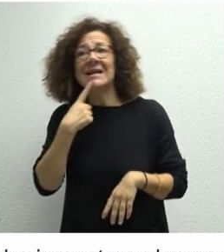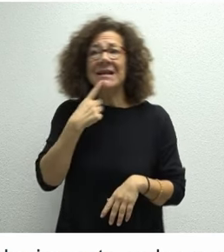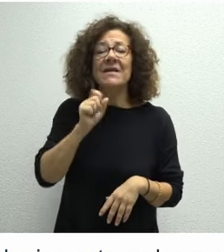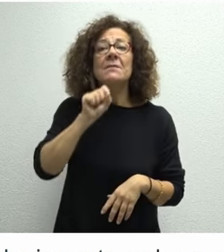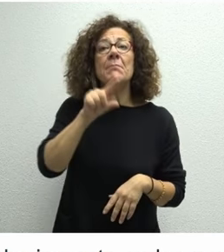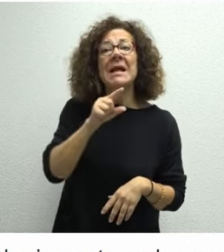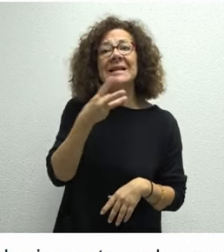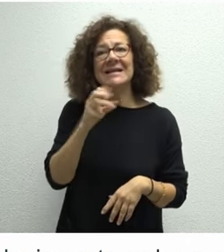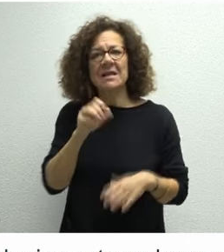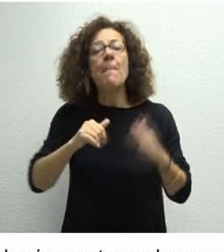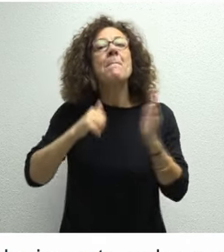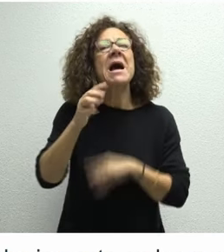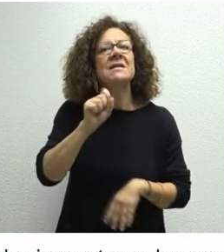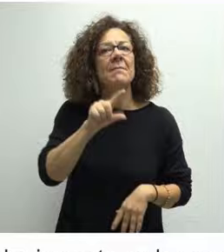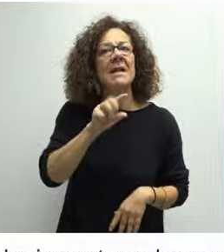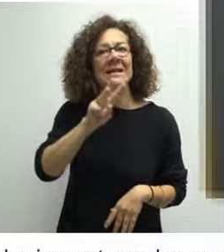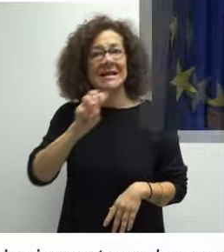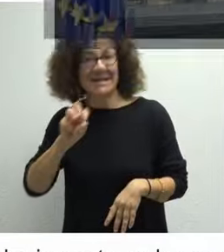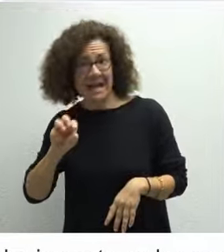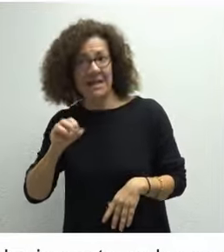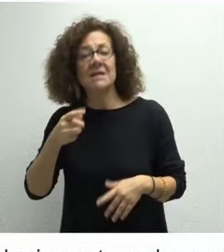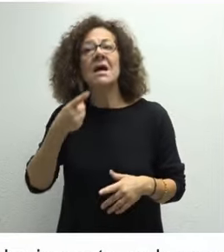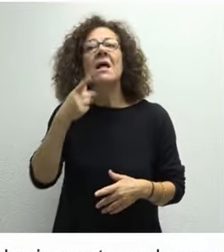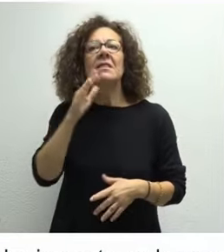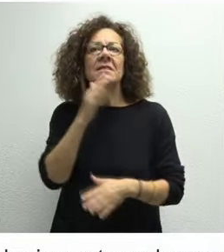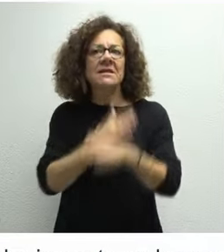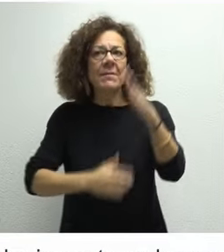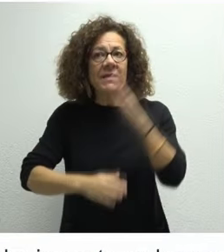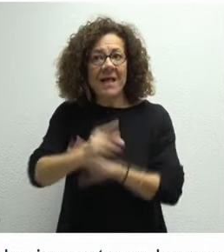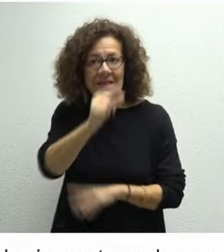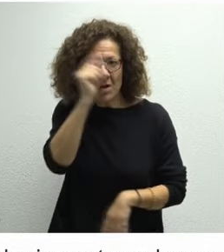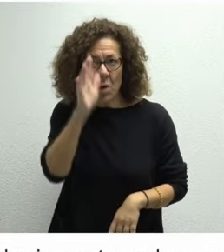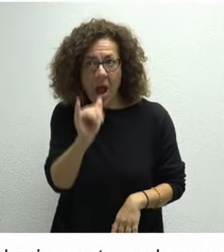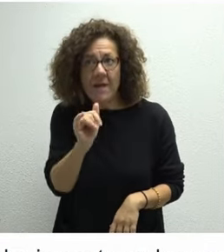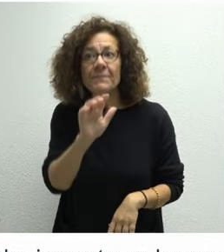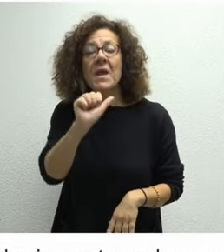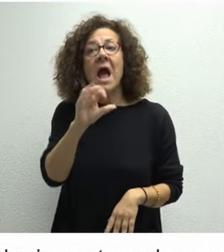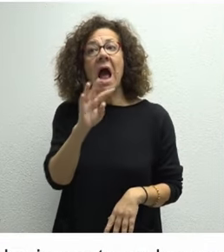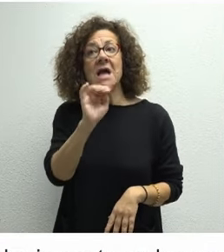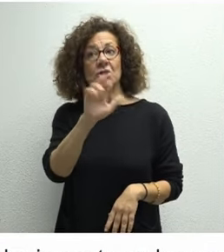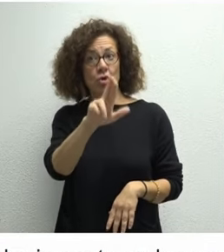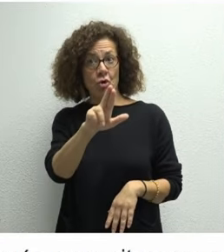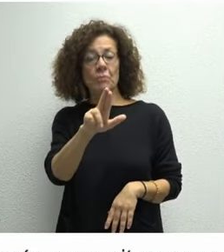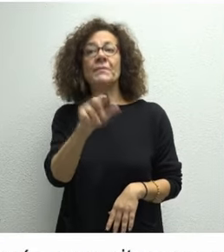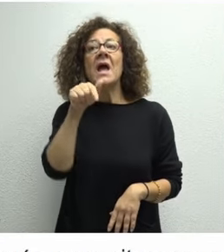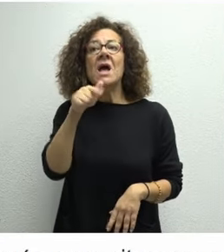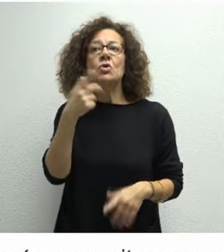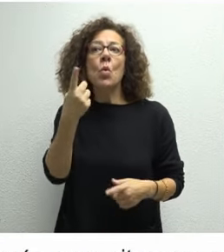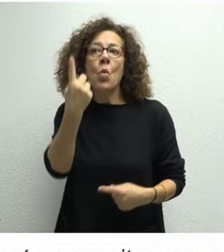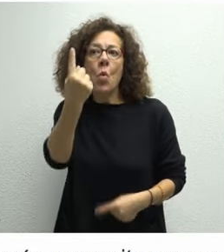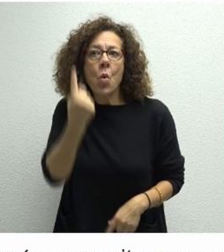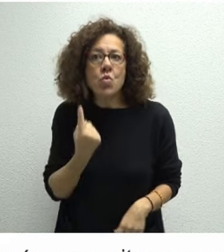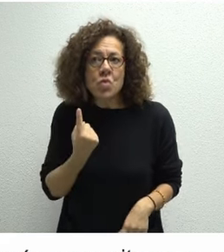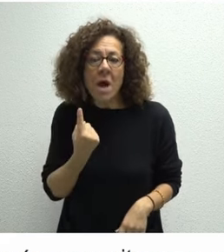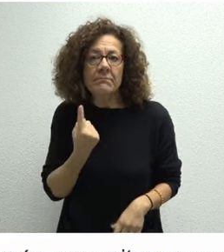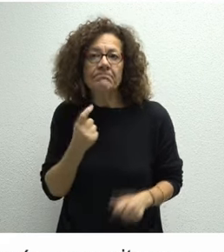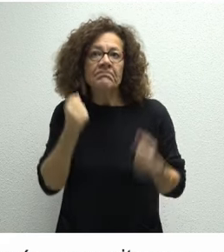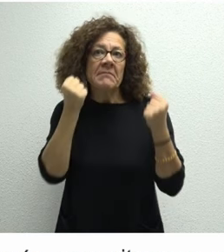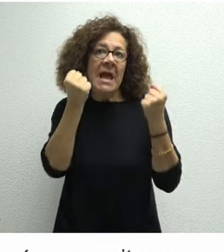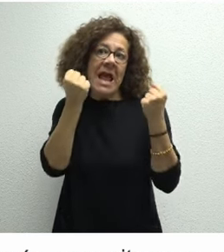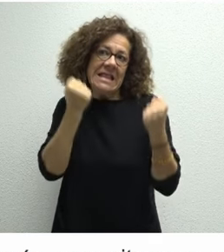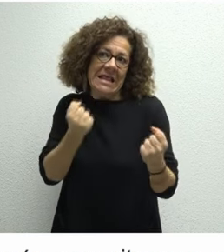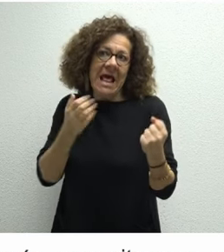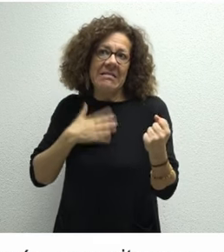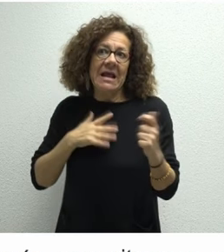1300 más de 1300 personas tendrían discapacidad intelectual y astor entre es una de las entidades nuestra